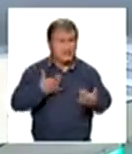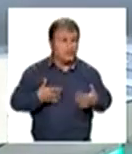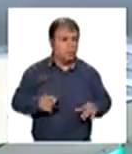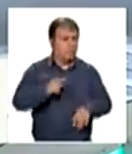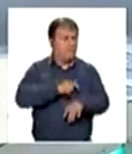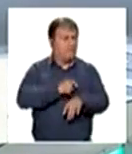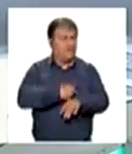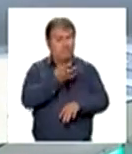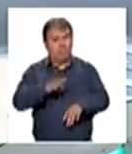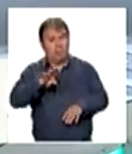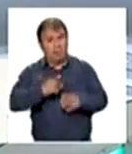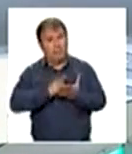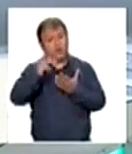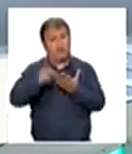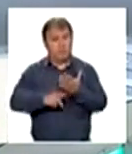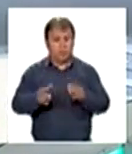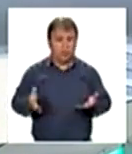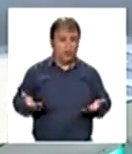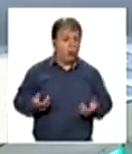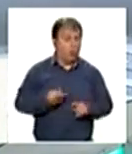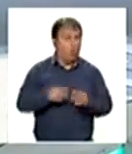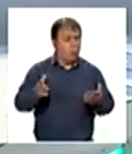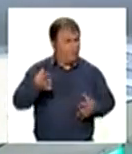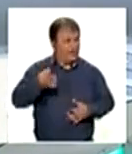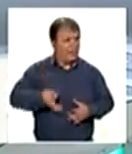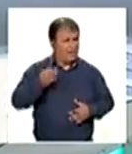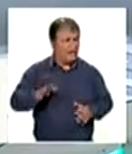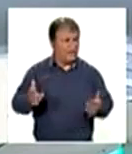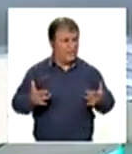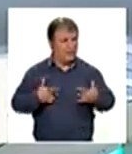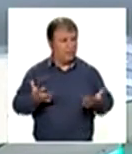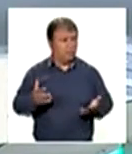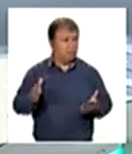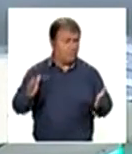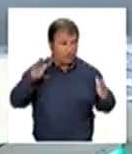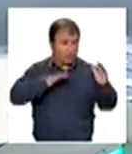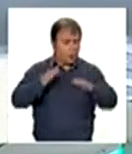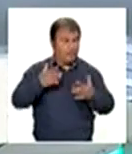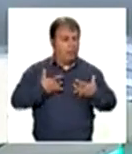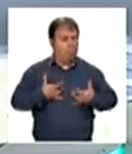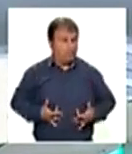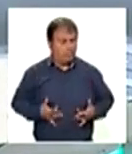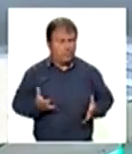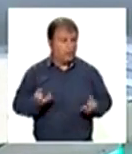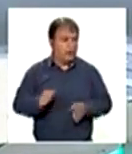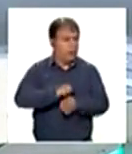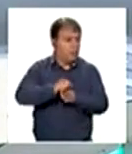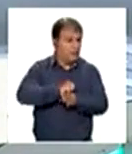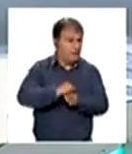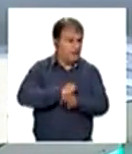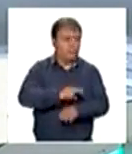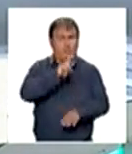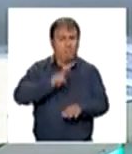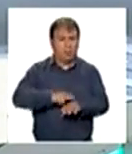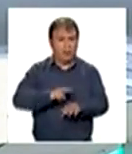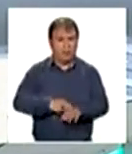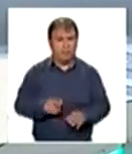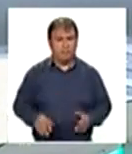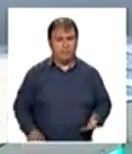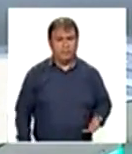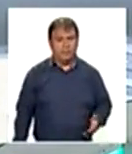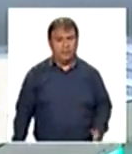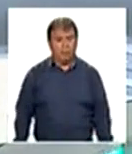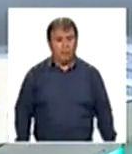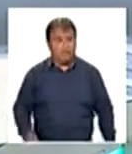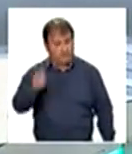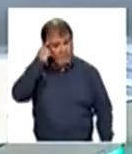de programación, de la cancha, de la Videna, o es que realmente algo ha tenido que ver para quitarle el ánimo y que la gente no entrene como normalmente lo estaban haciendo, ¿no? Pensando en Barcelona, que no